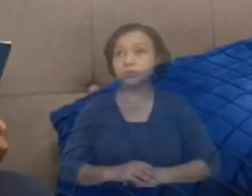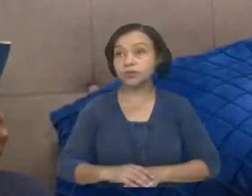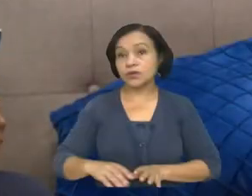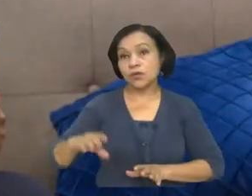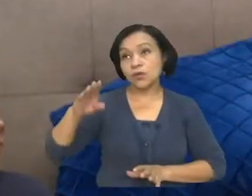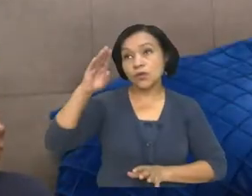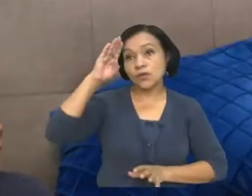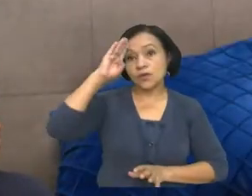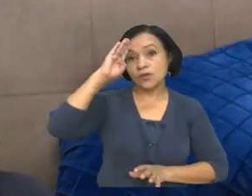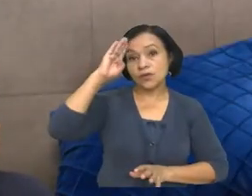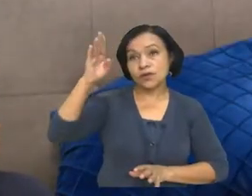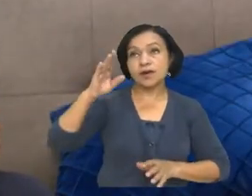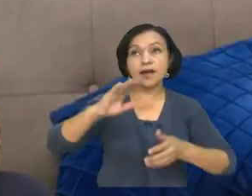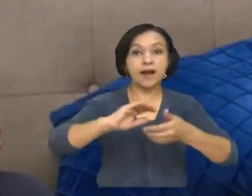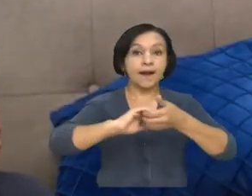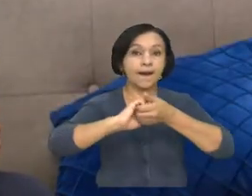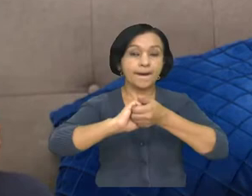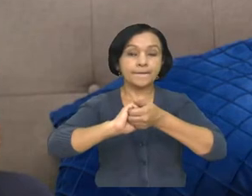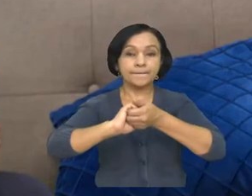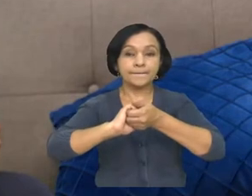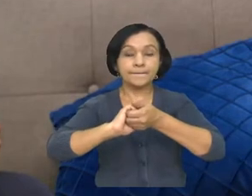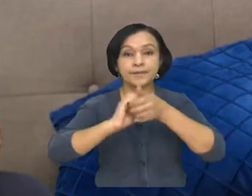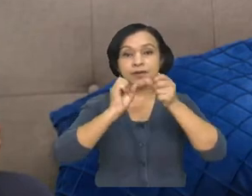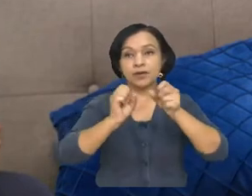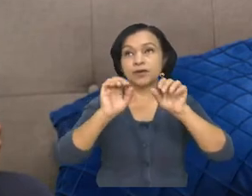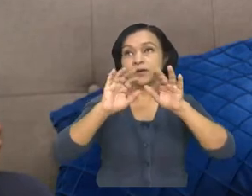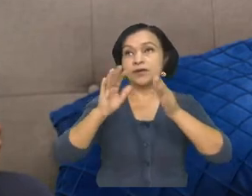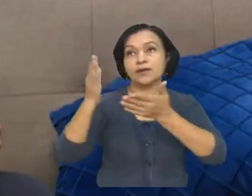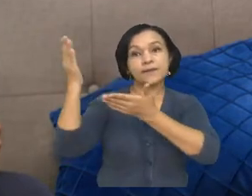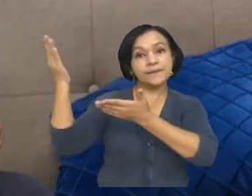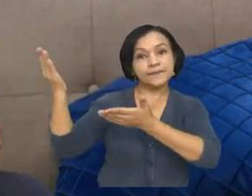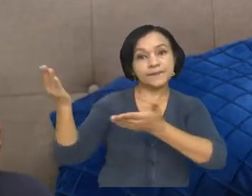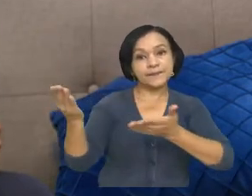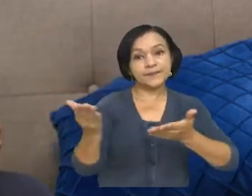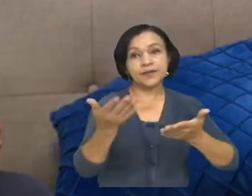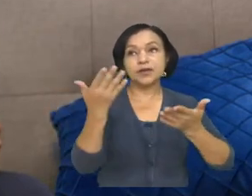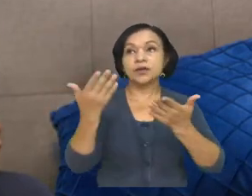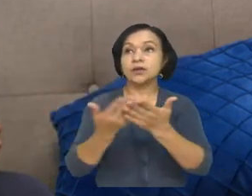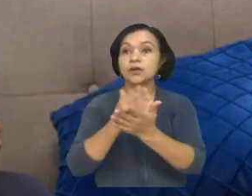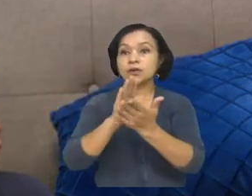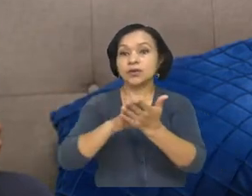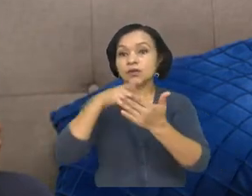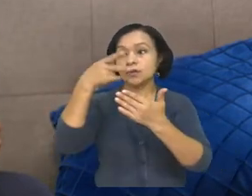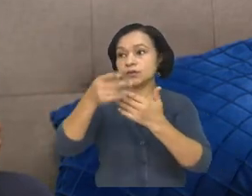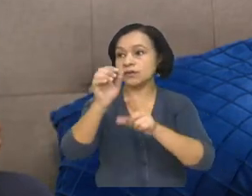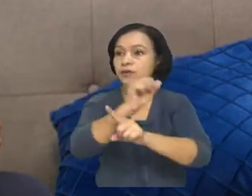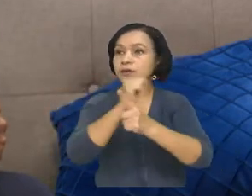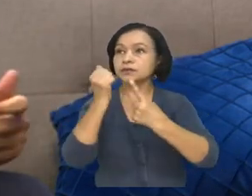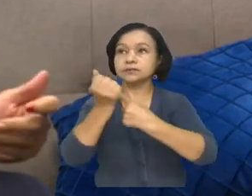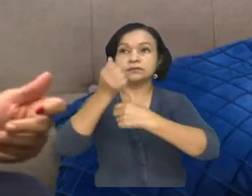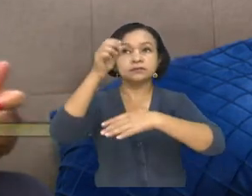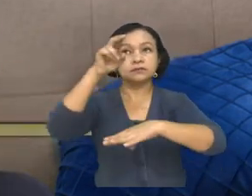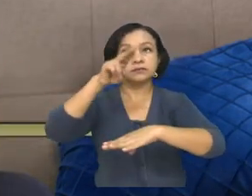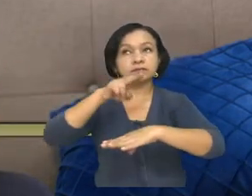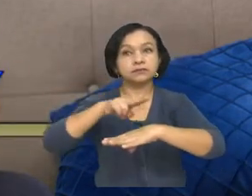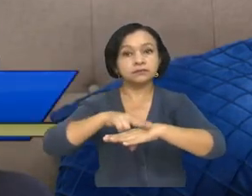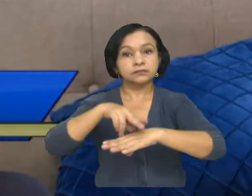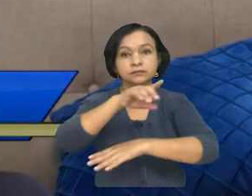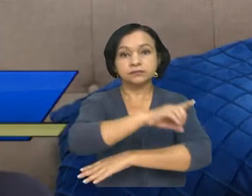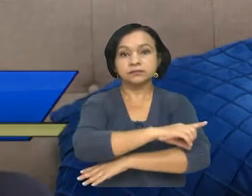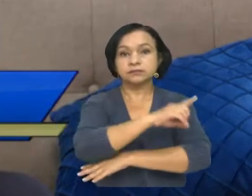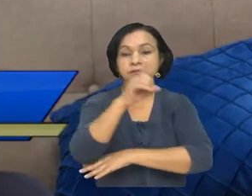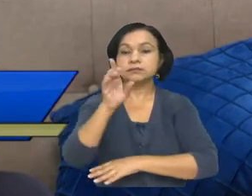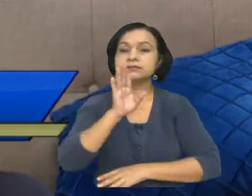Hola amigos y amigas televidentes, les saluda Lisa Coto. Sean bienvenidos a nuestro programa Desde el Parlamento. En esta ocasión